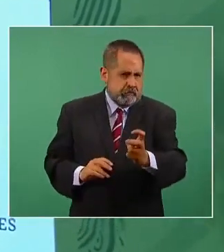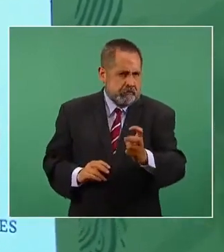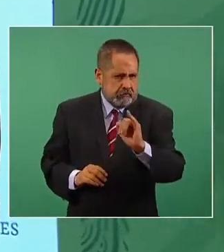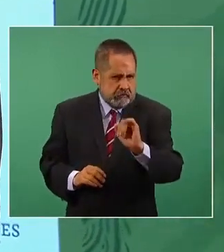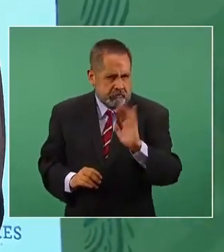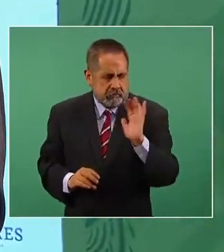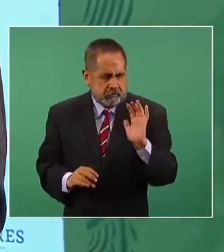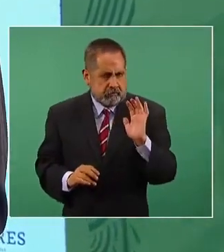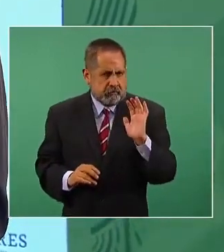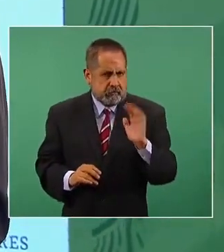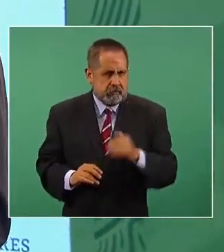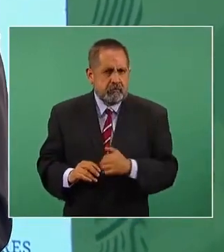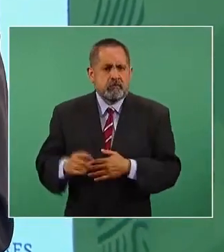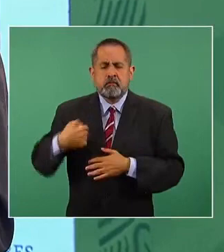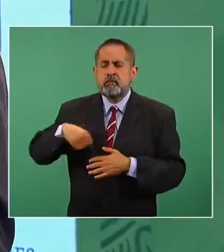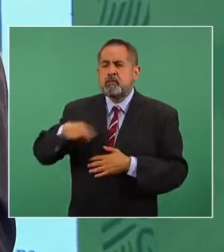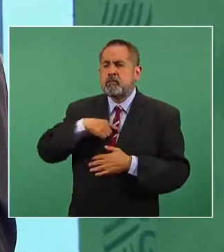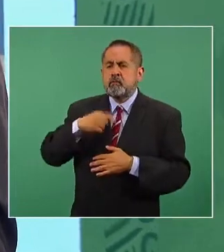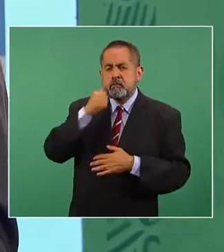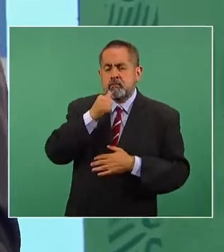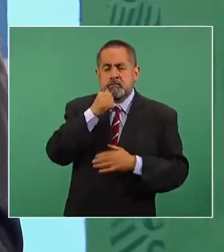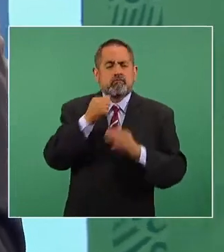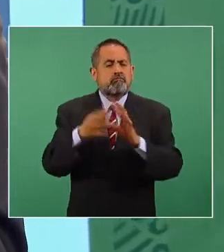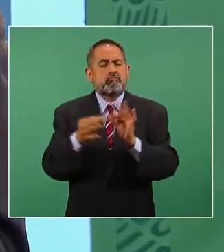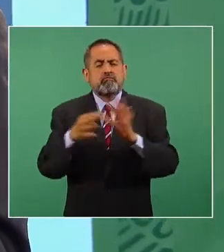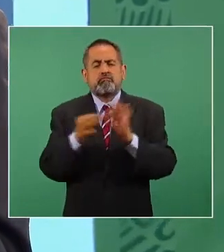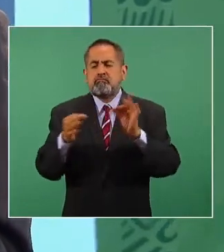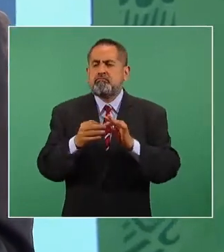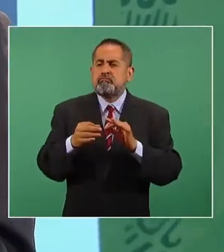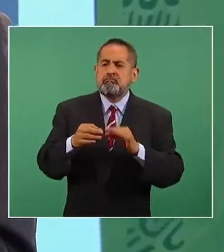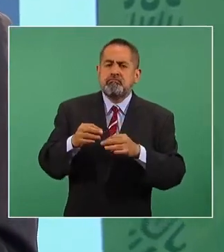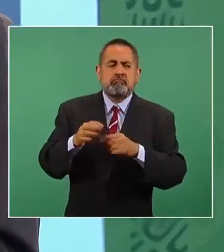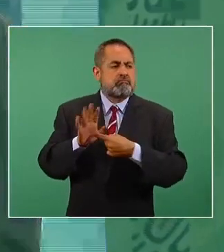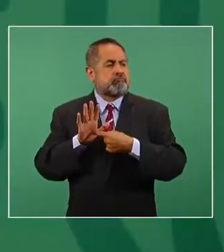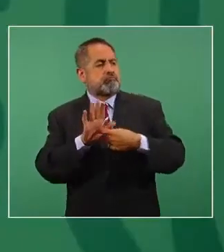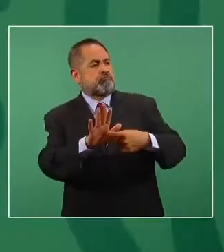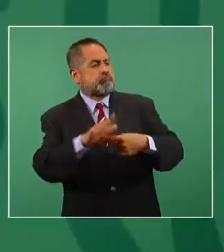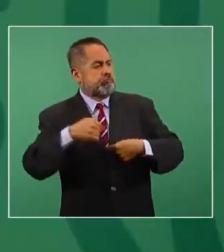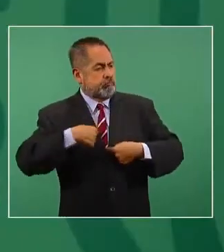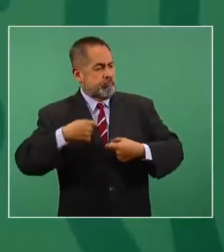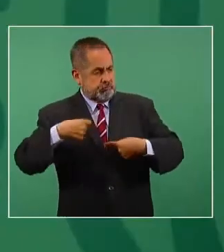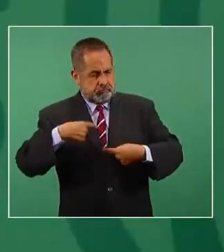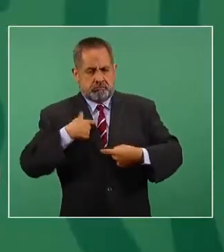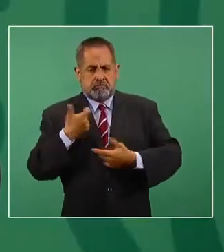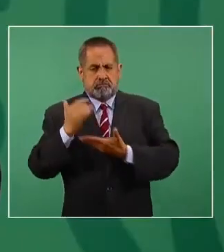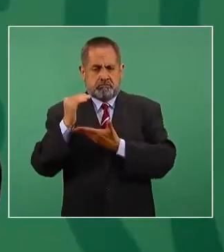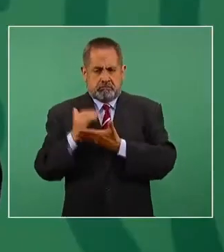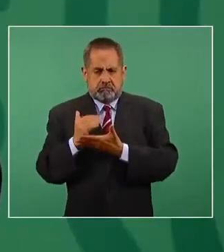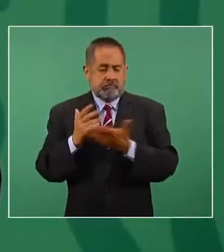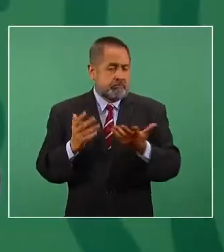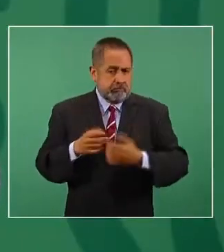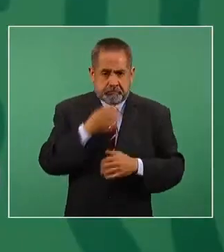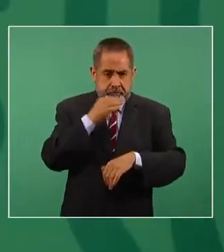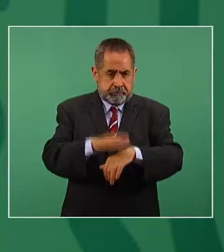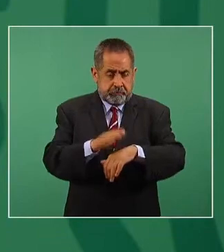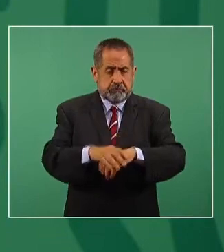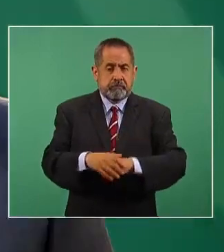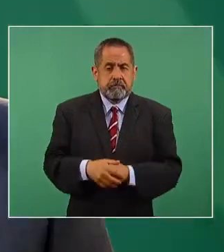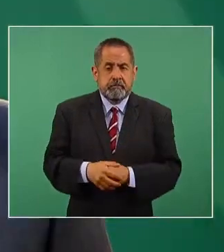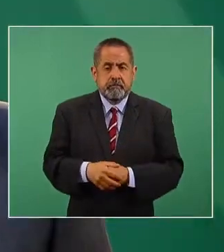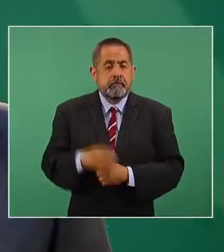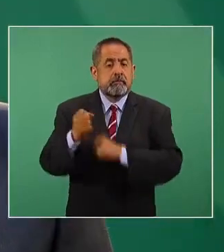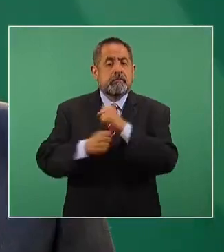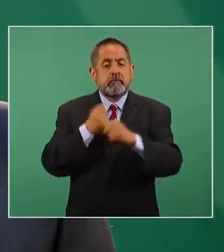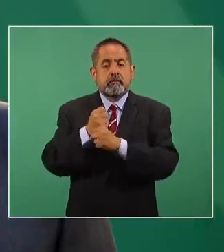Y como predicamos con el ejemplo, pues nada más decirles que en